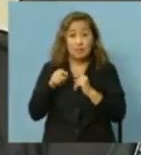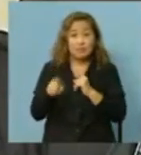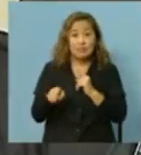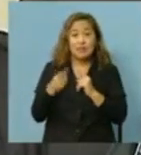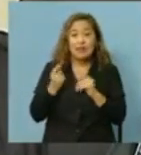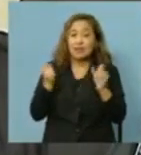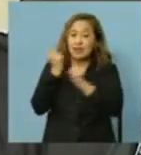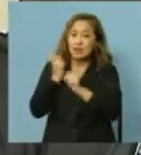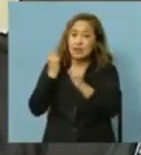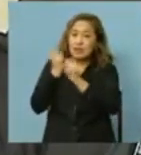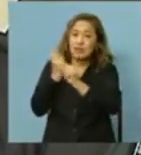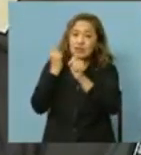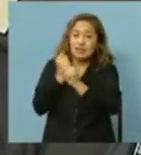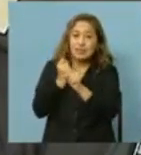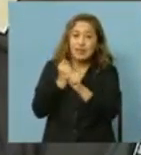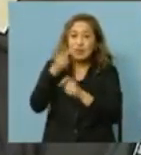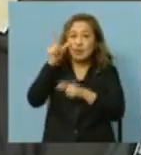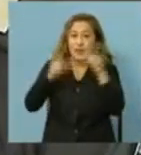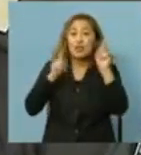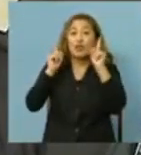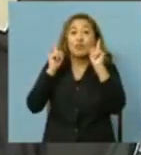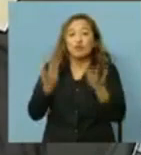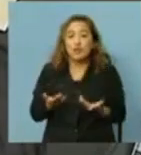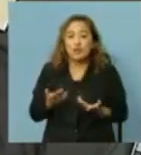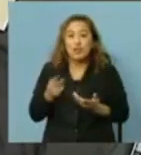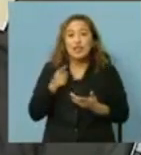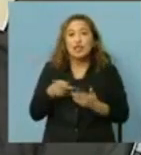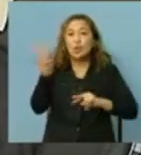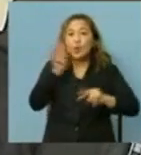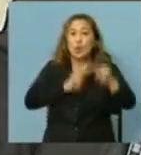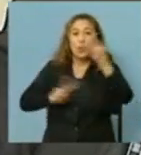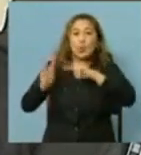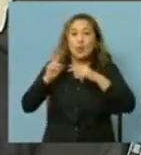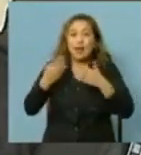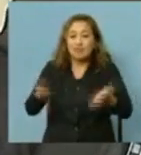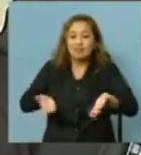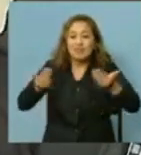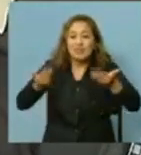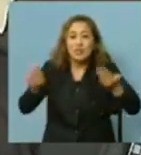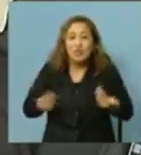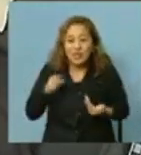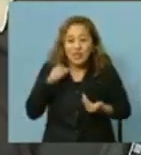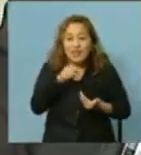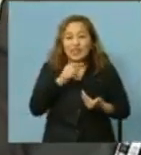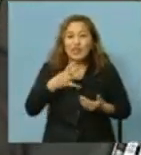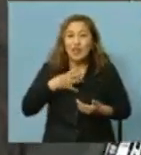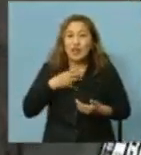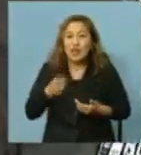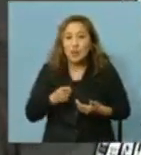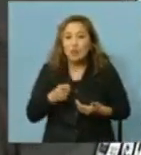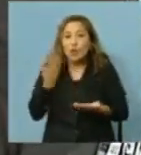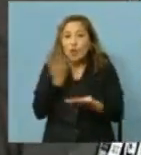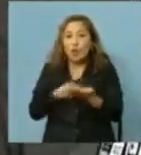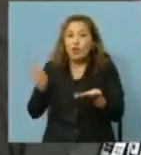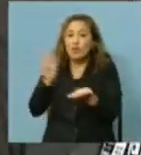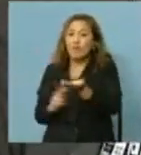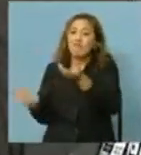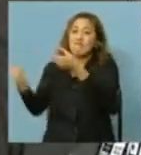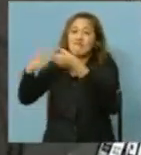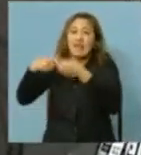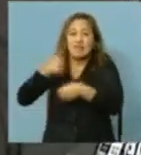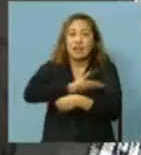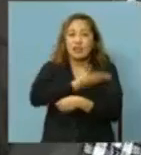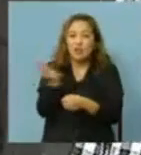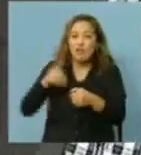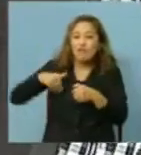nuestro trabajo y del trabajo que hace nuestro personal docente, tratamos de impulsar a que esos alumnos se reinserten en la sociedad y